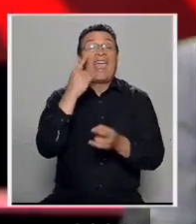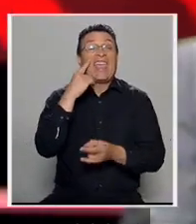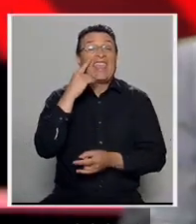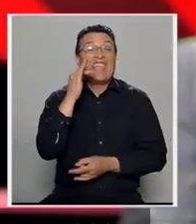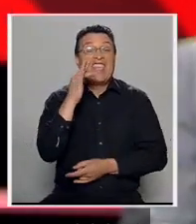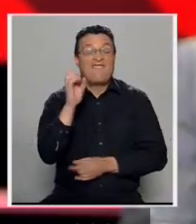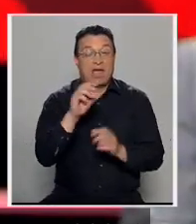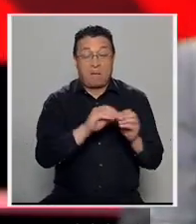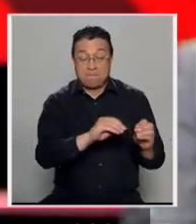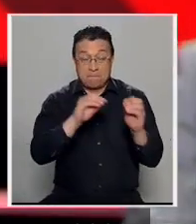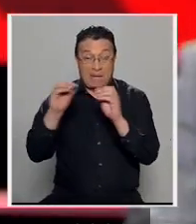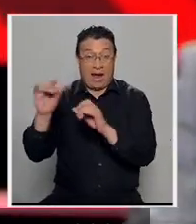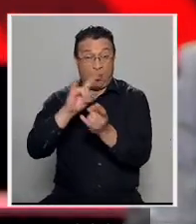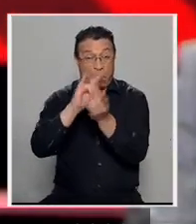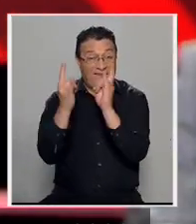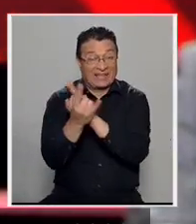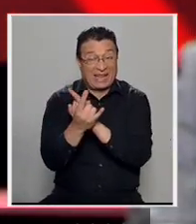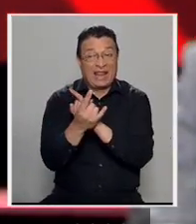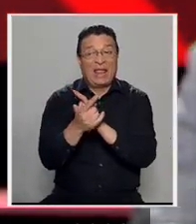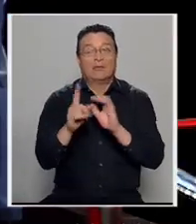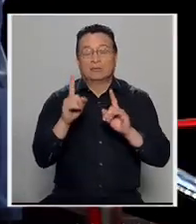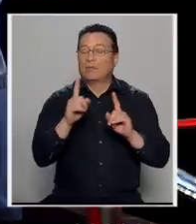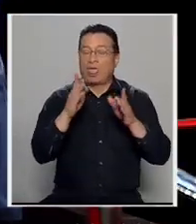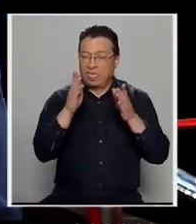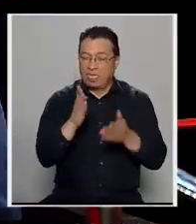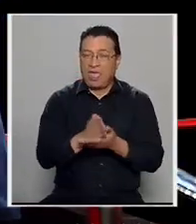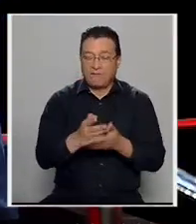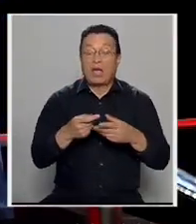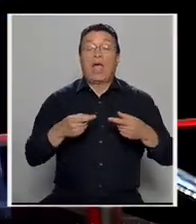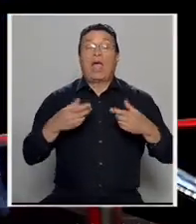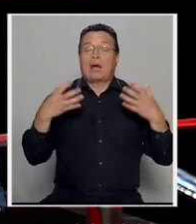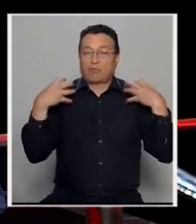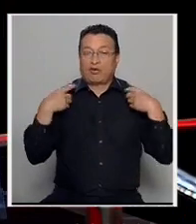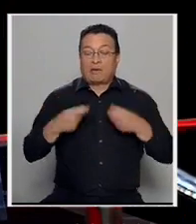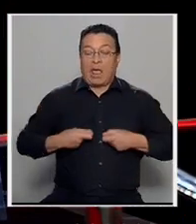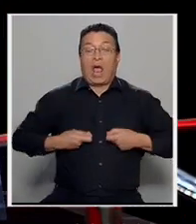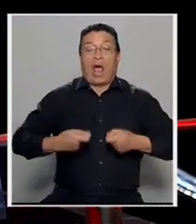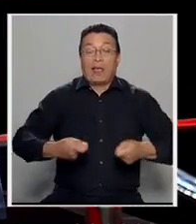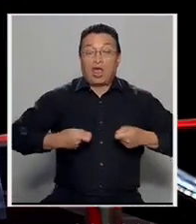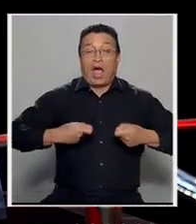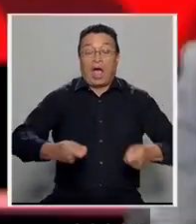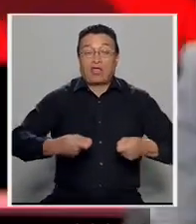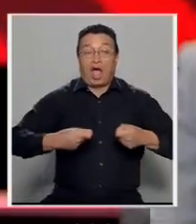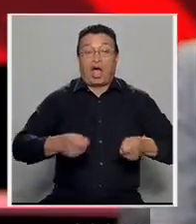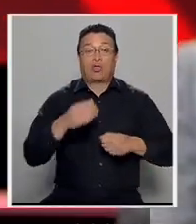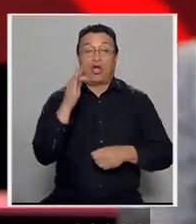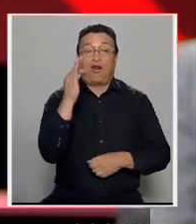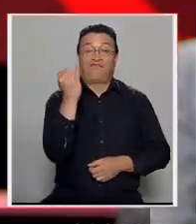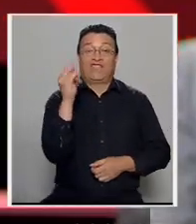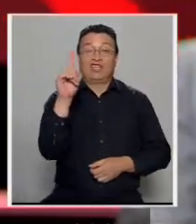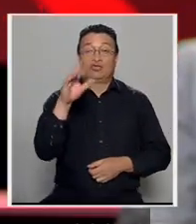yo creo que hay que ser muy responsable en el gasto fiscal. Y por lo tanto,